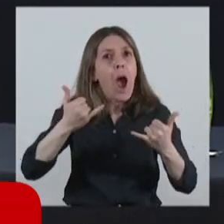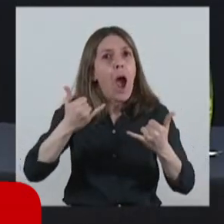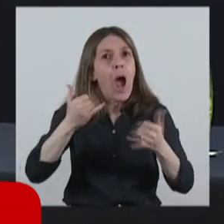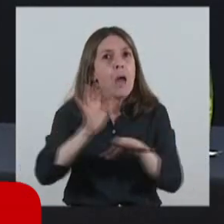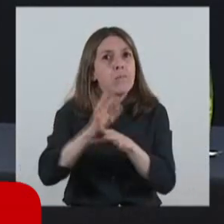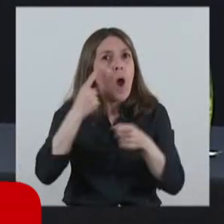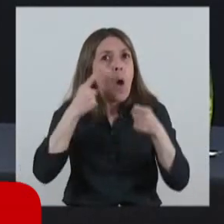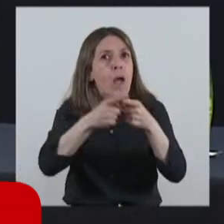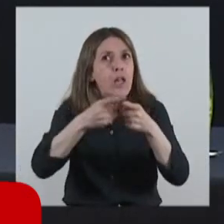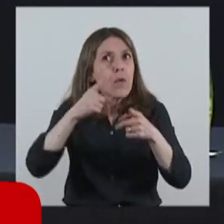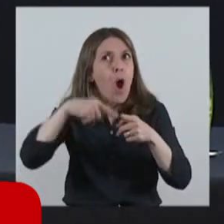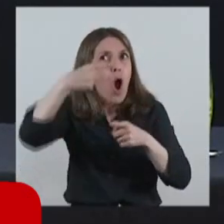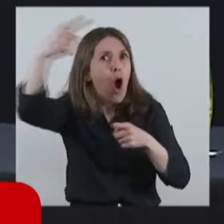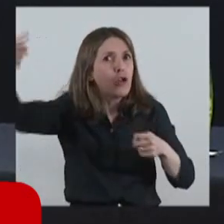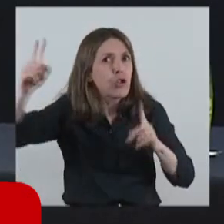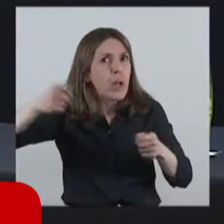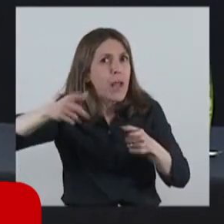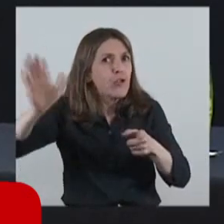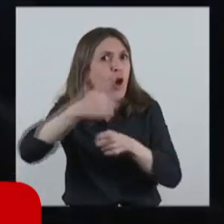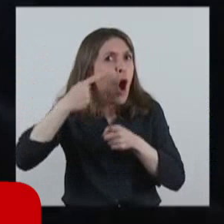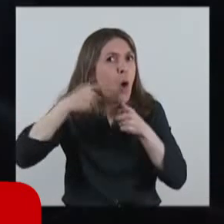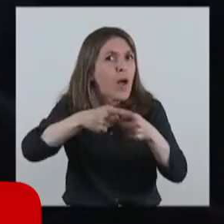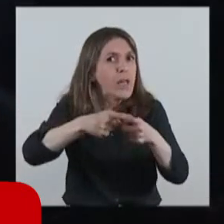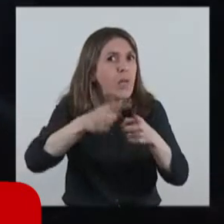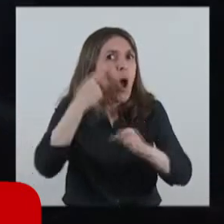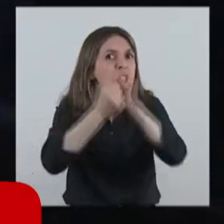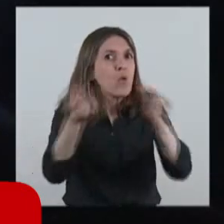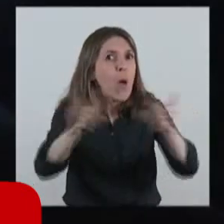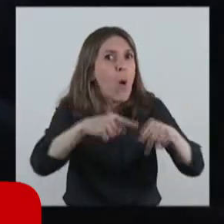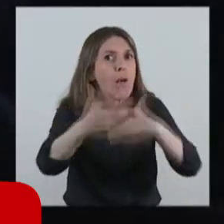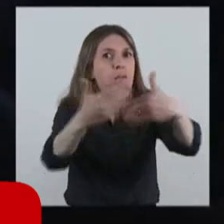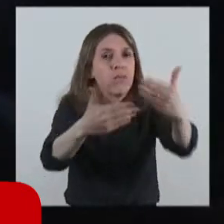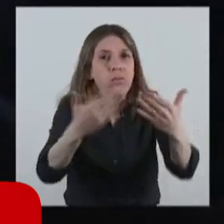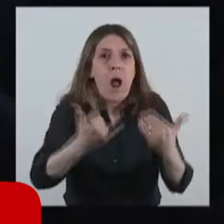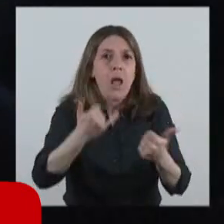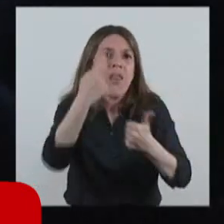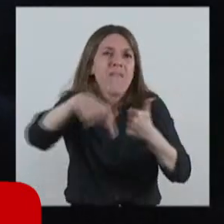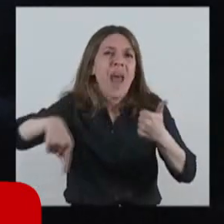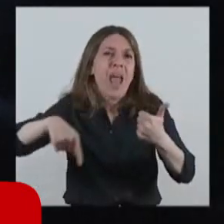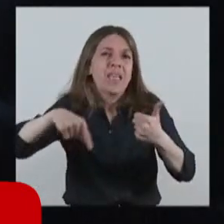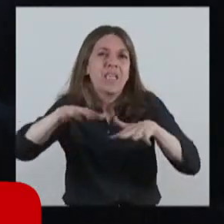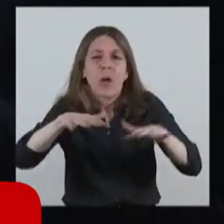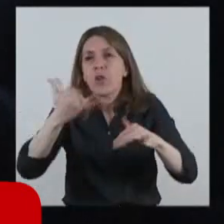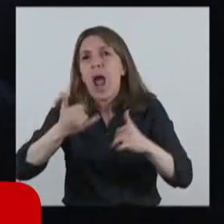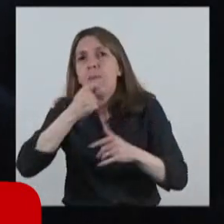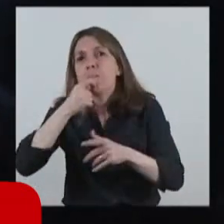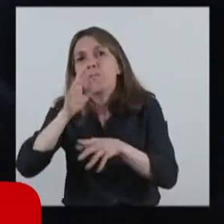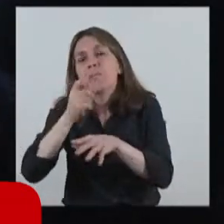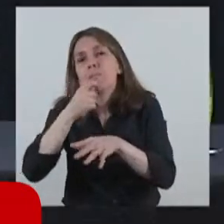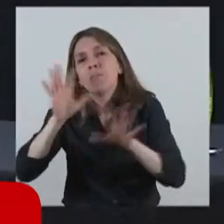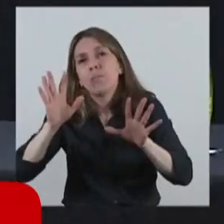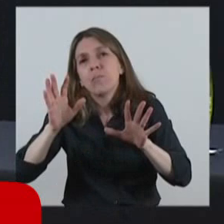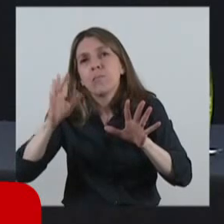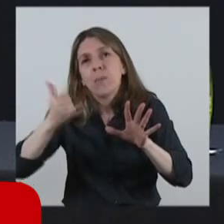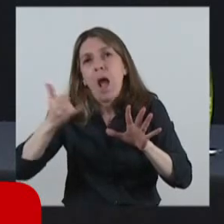estas señales de reactivación, insistimos, heterogéneas, donde conviven algunos sectores que